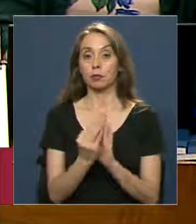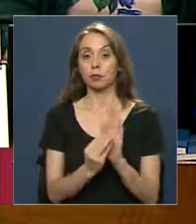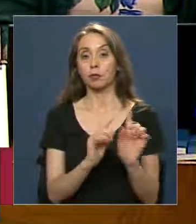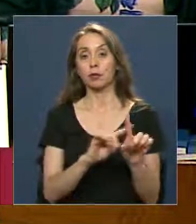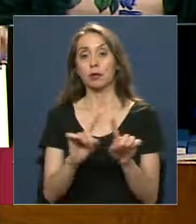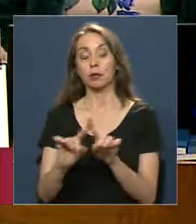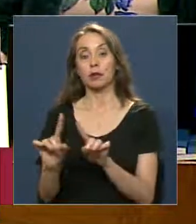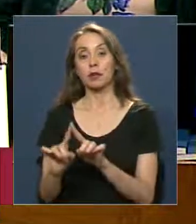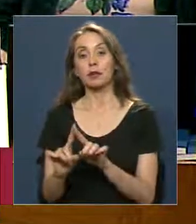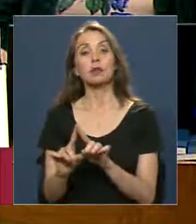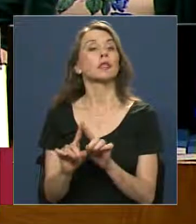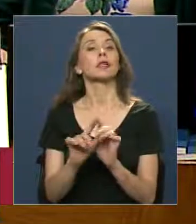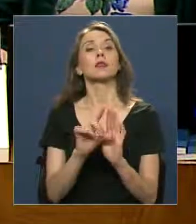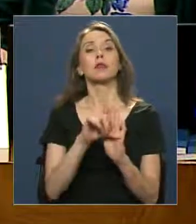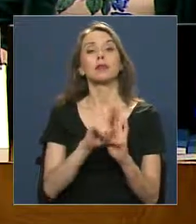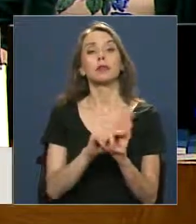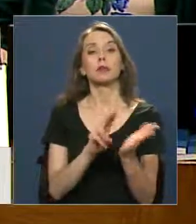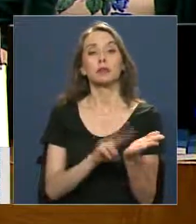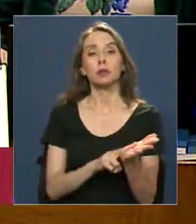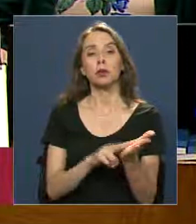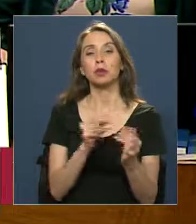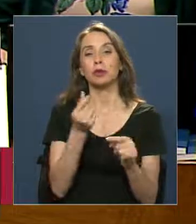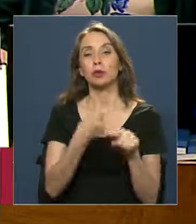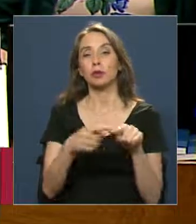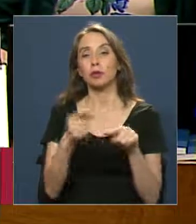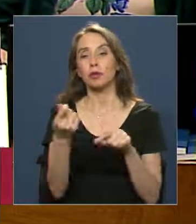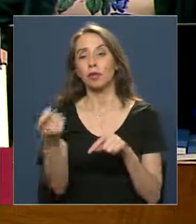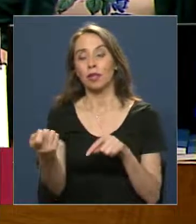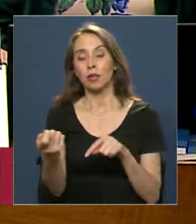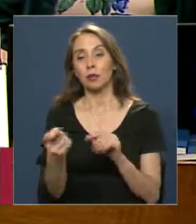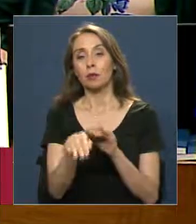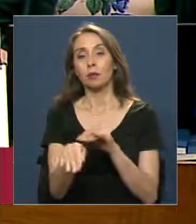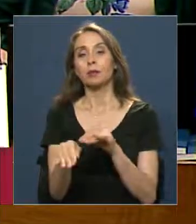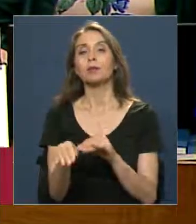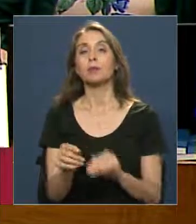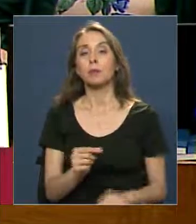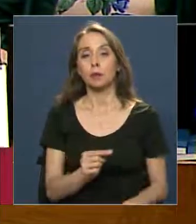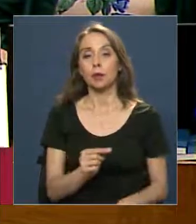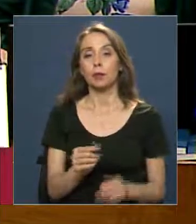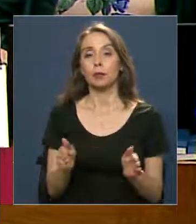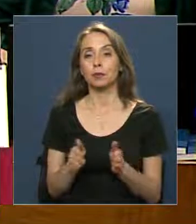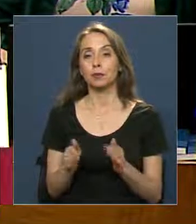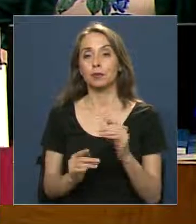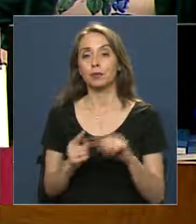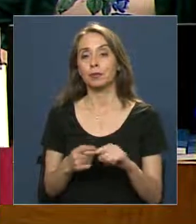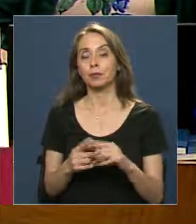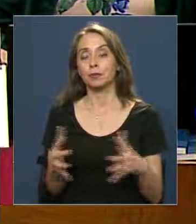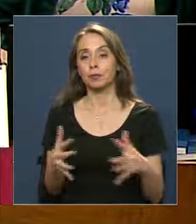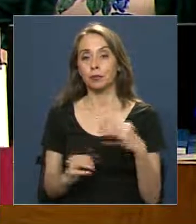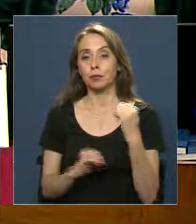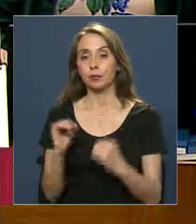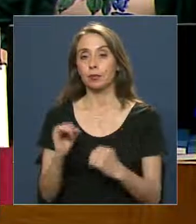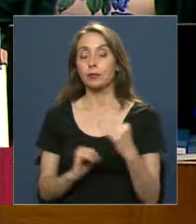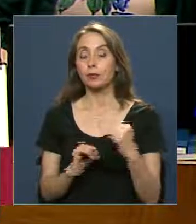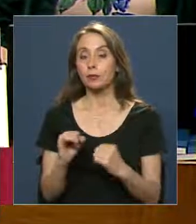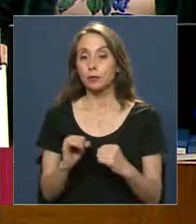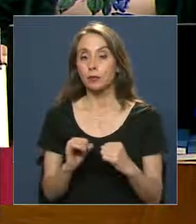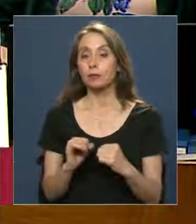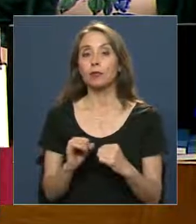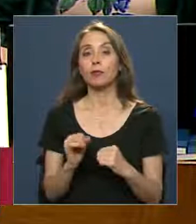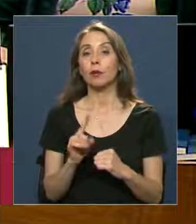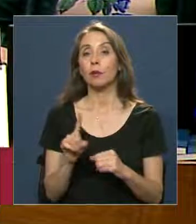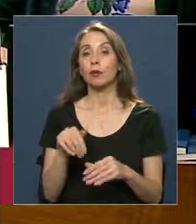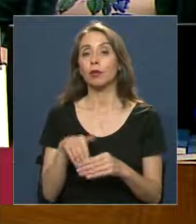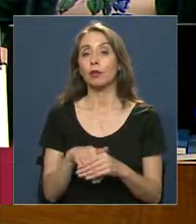diversas medidas tributarias y financieras destinadas a apoyar a las micro, pequeñas y medianas empresas con la salvedad